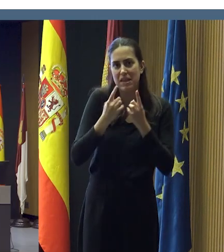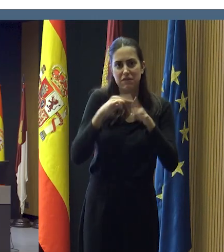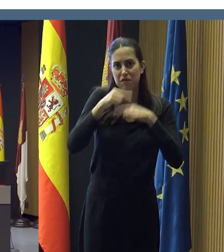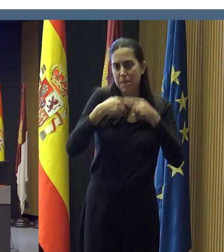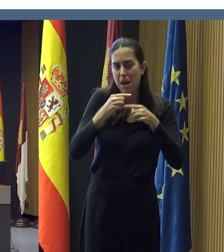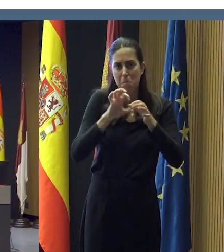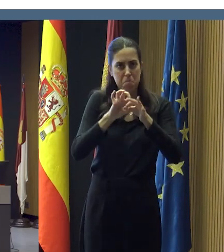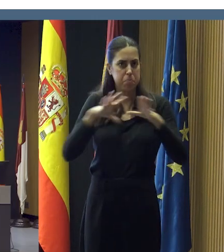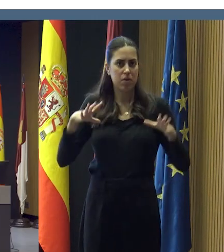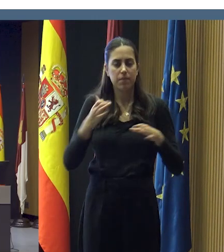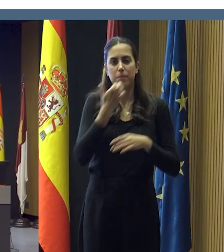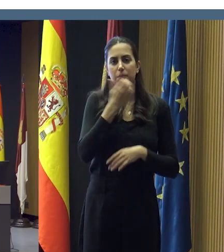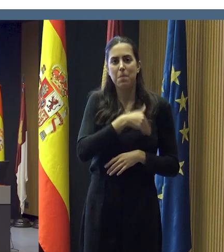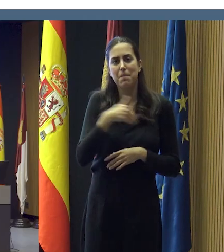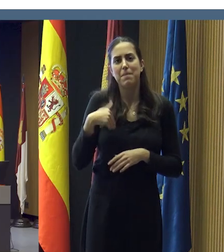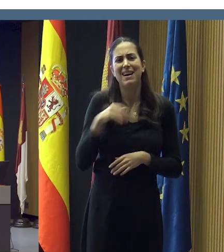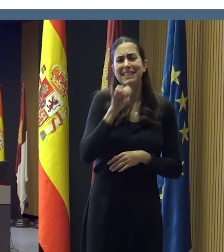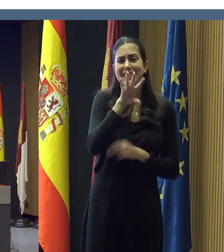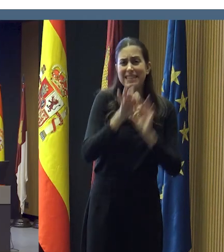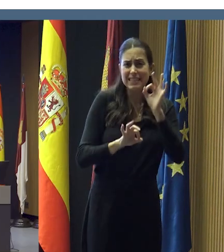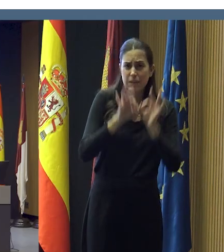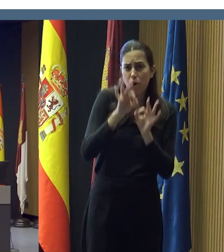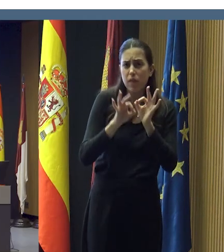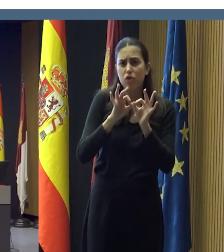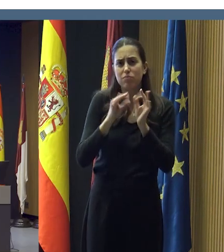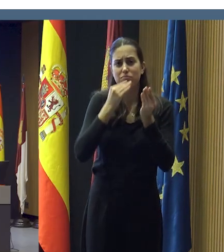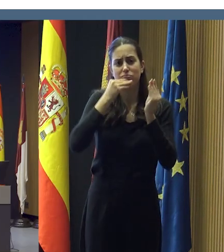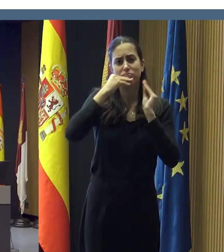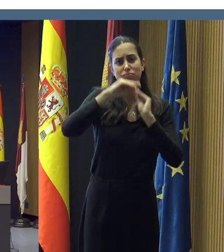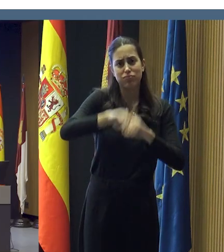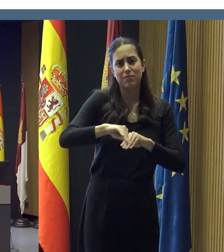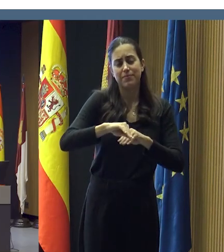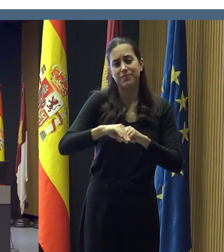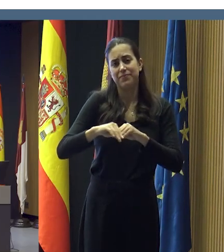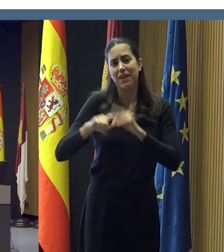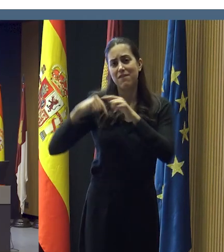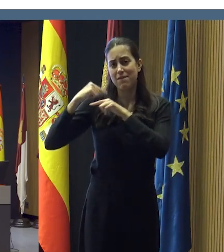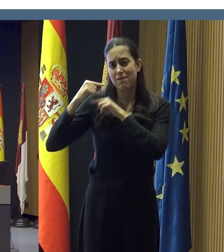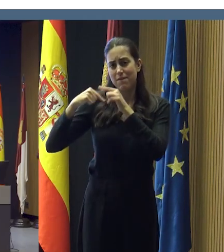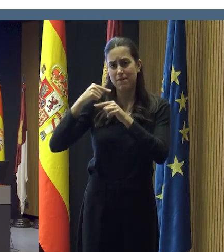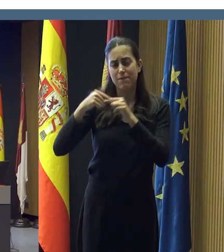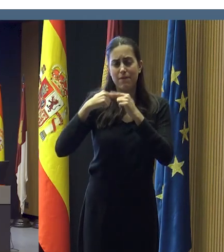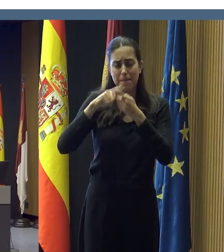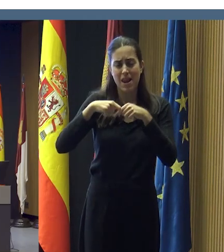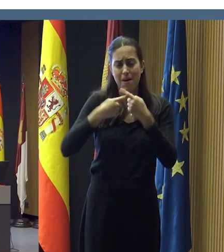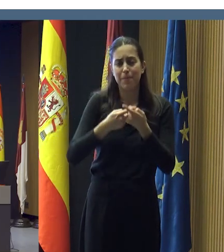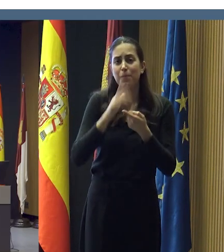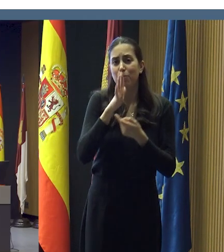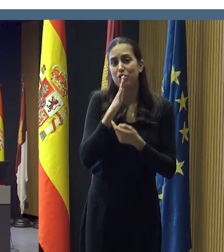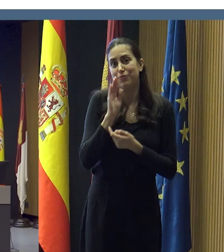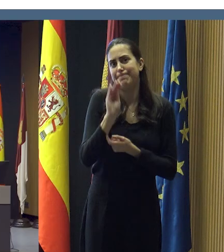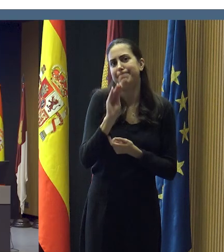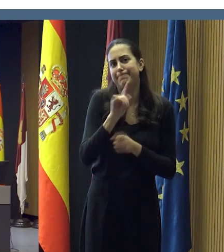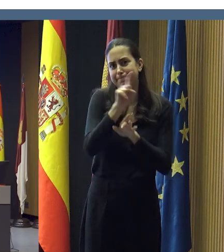que hay un porcentaje que es alrededor de un 15% que es hereditario y por eso te preguntan por los antecedentes familiares. Entonces, en caso de tener antecedentes